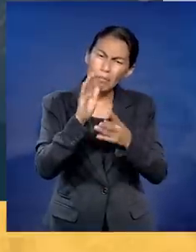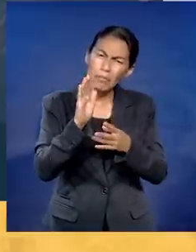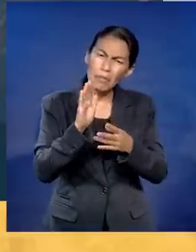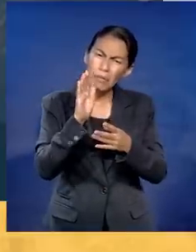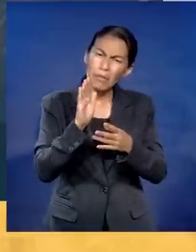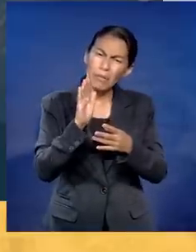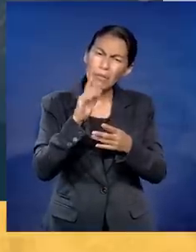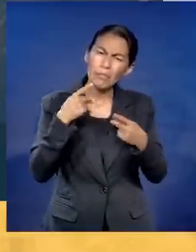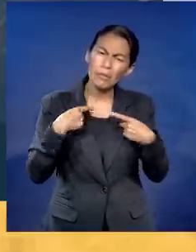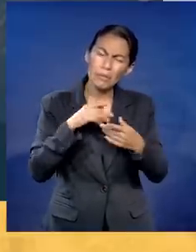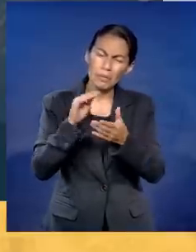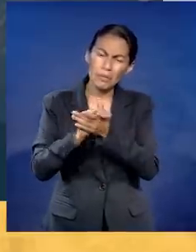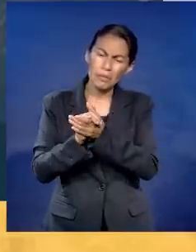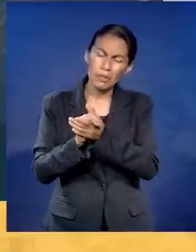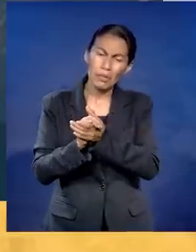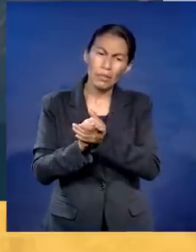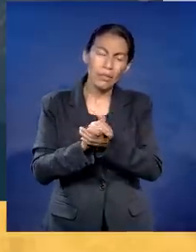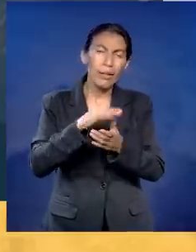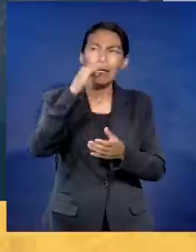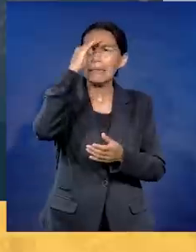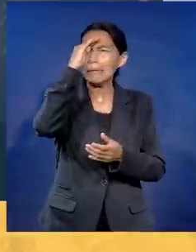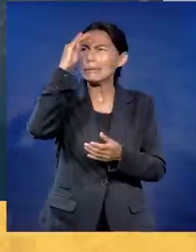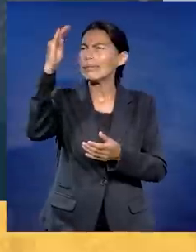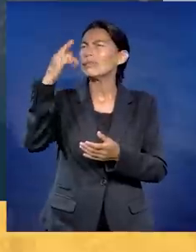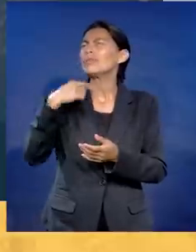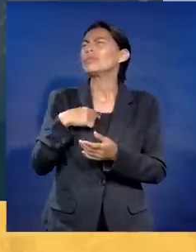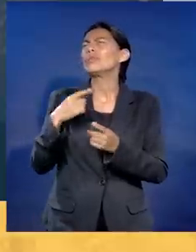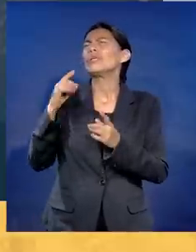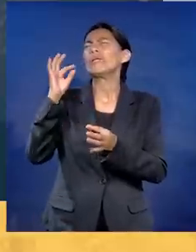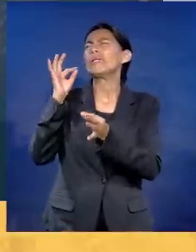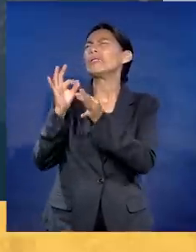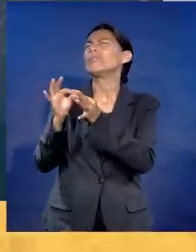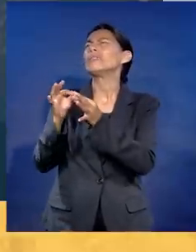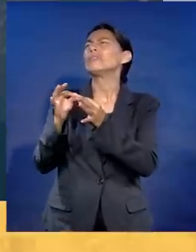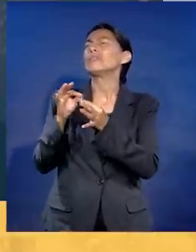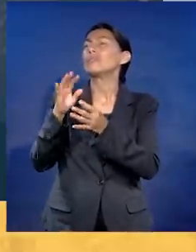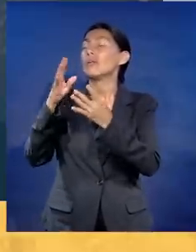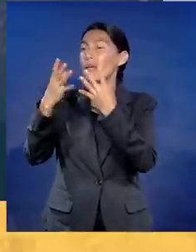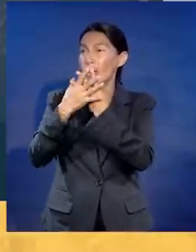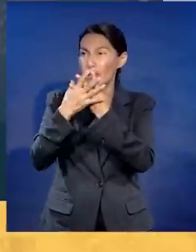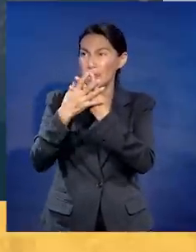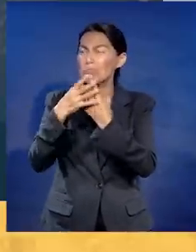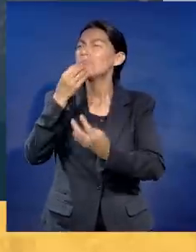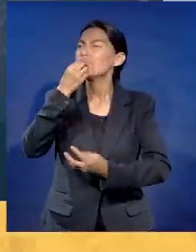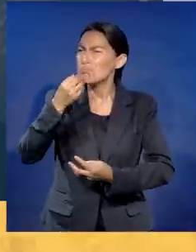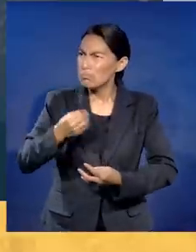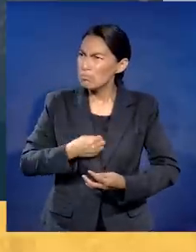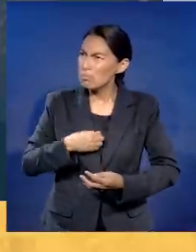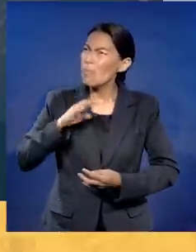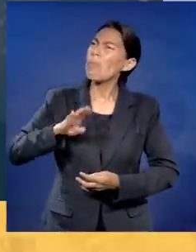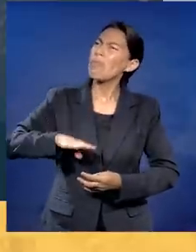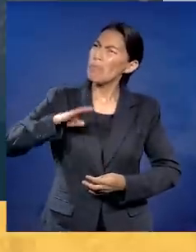Señor, dispuesto estoy contigo a ir no solo a la cárcel, sino también ¿a dónde? A la muerte.